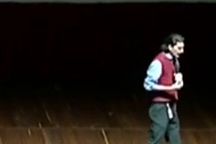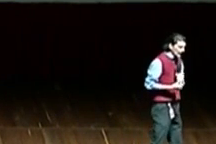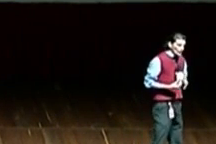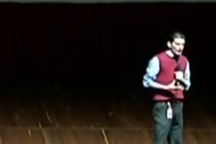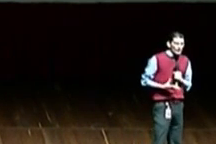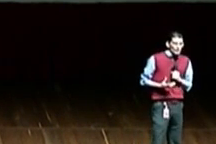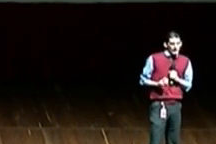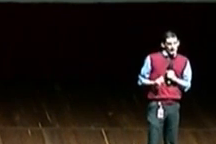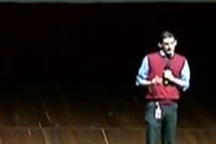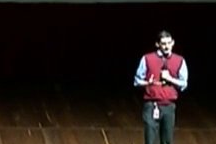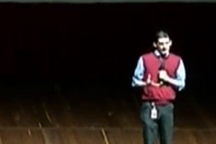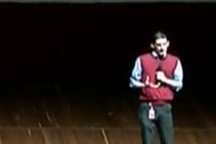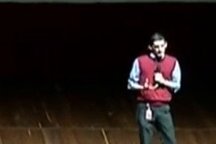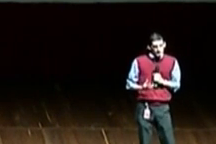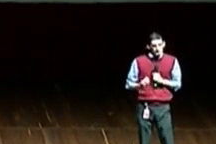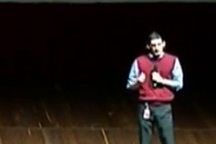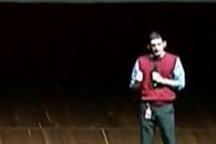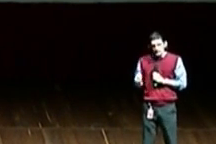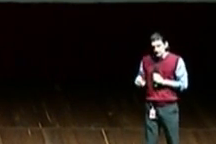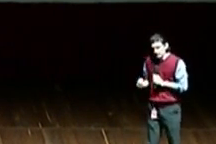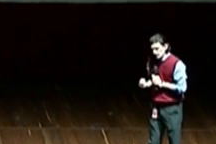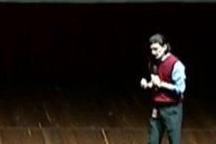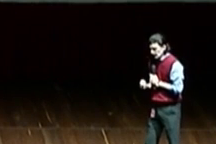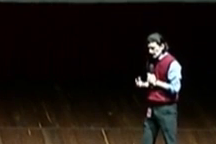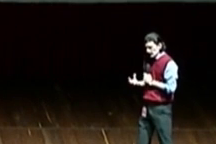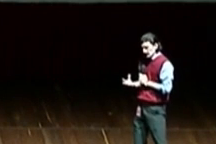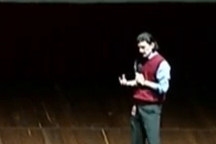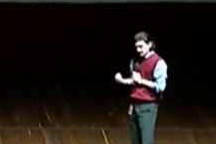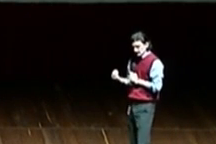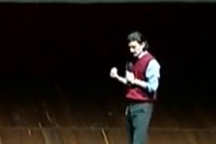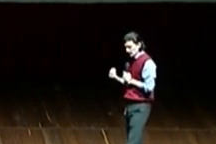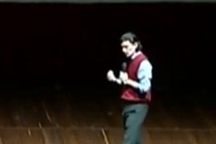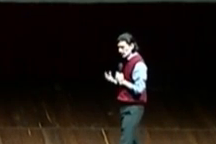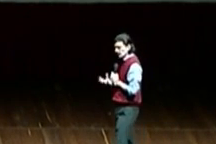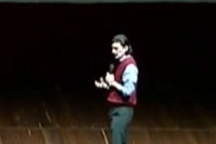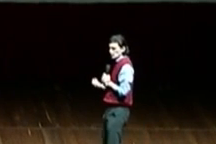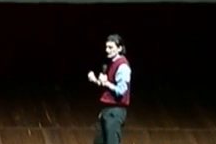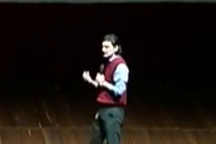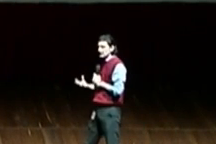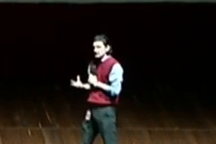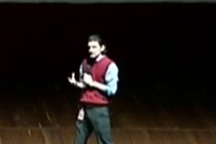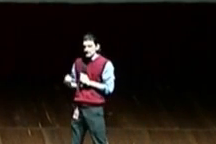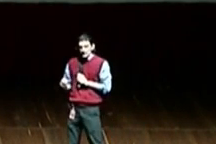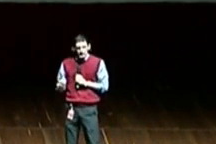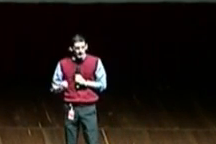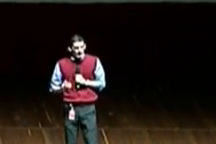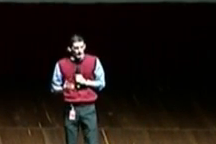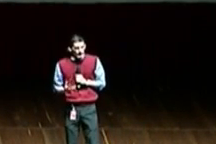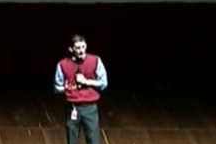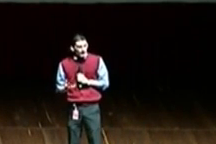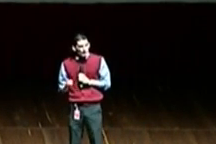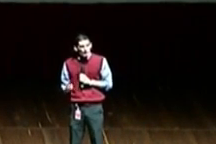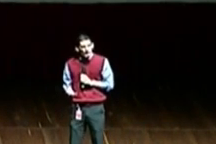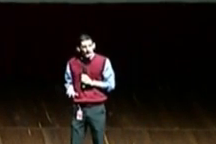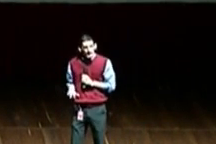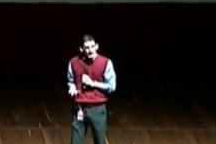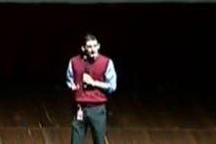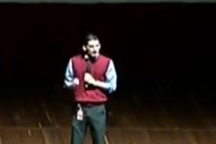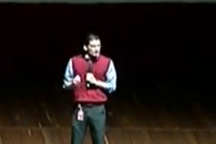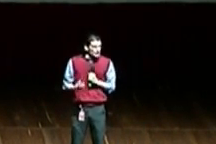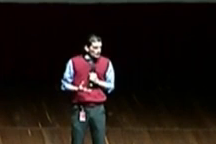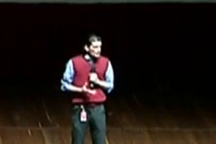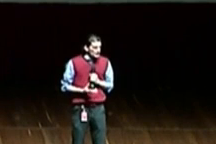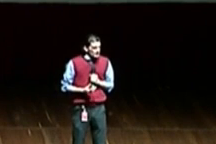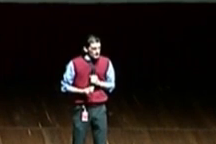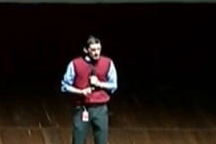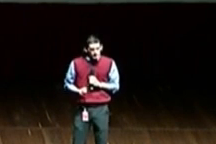ser graduado universitario, es uno de los privilegios más grandes que la vida le puede dar a uno.